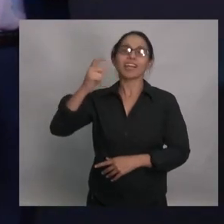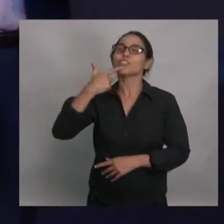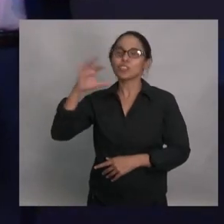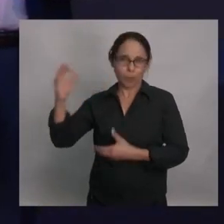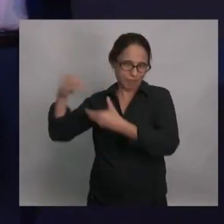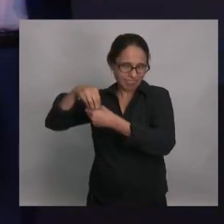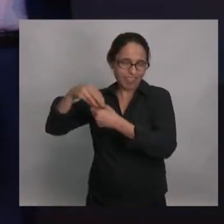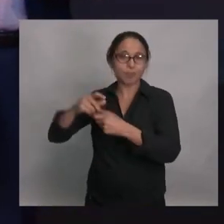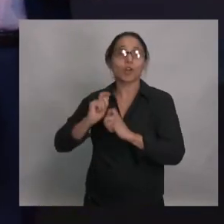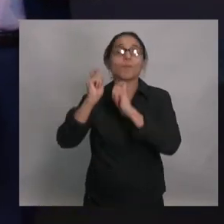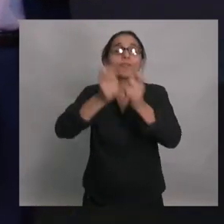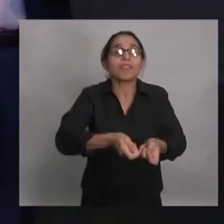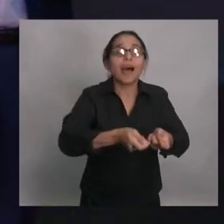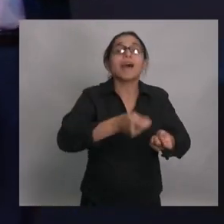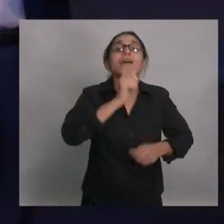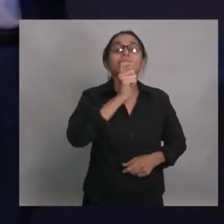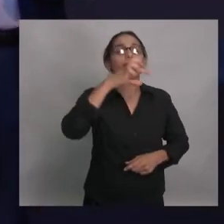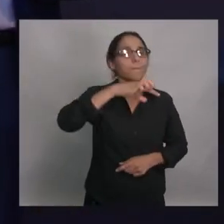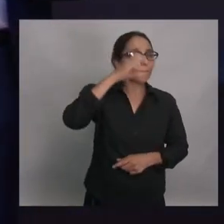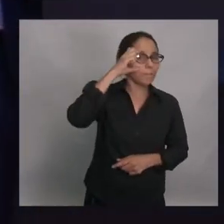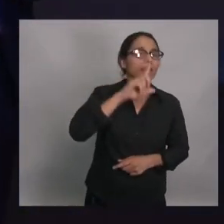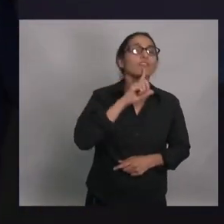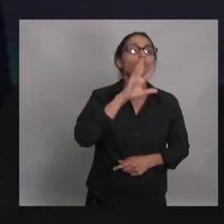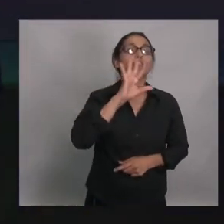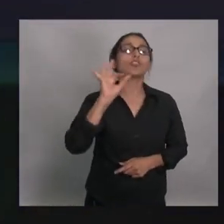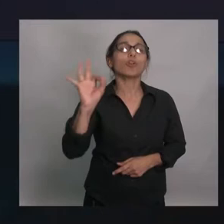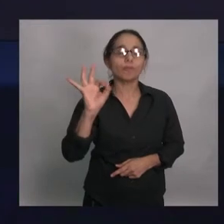lo va a entregar a gustado petro de colombia humana